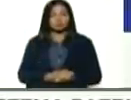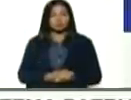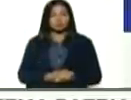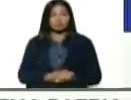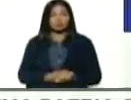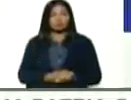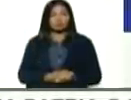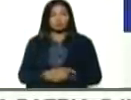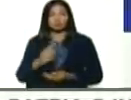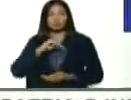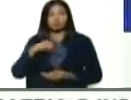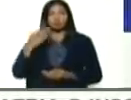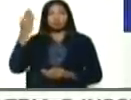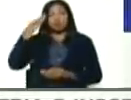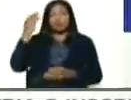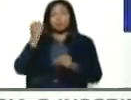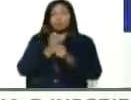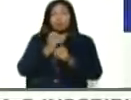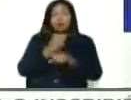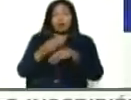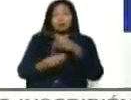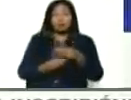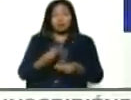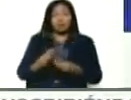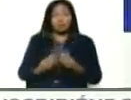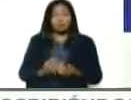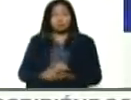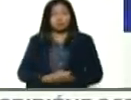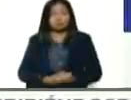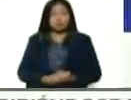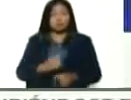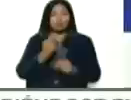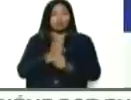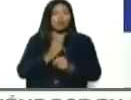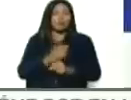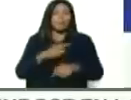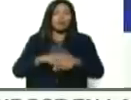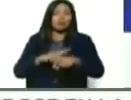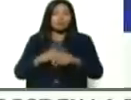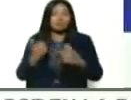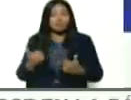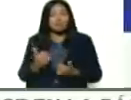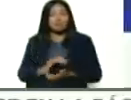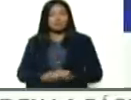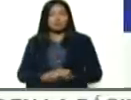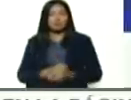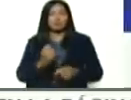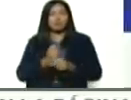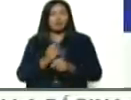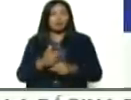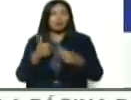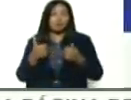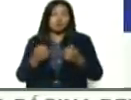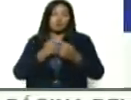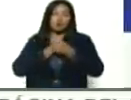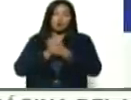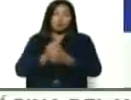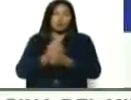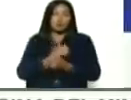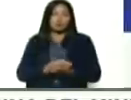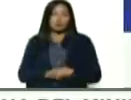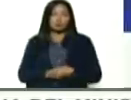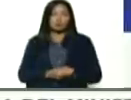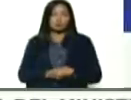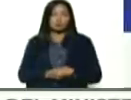nosotros sabemos trabajar trabajamos a tiempo trabajamos bien trabajamos con amor con